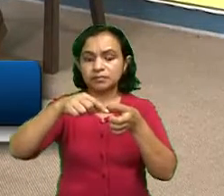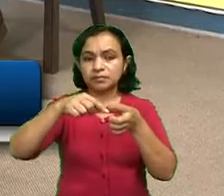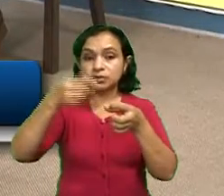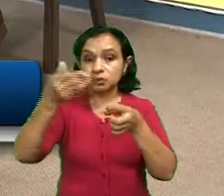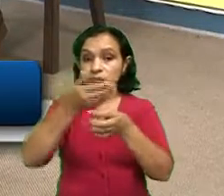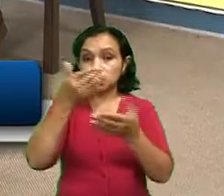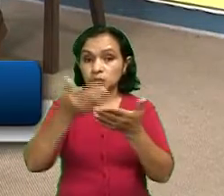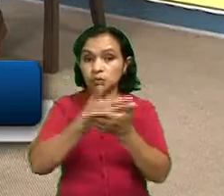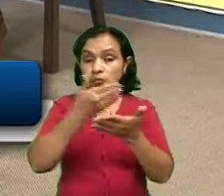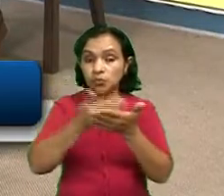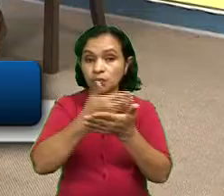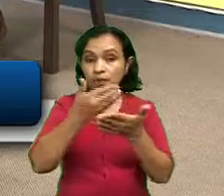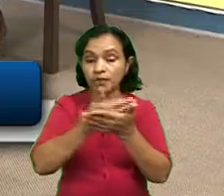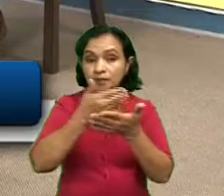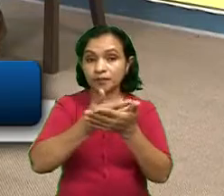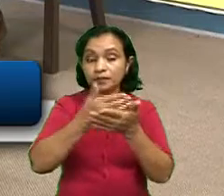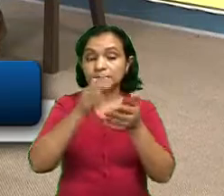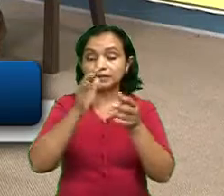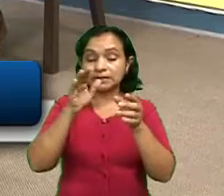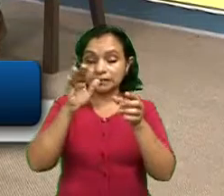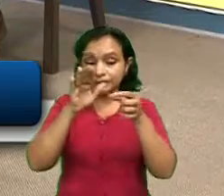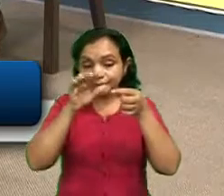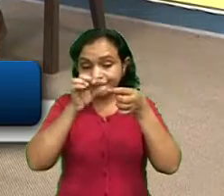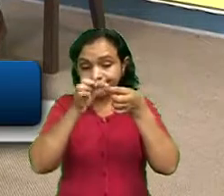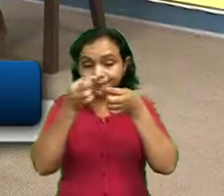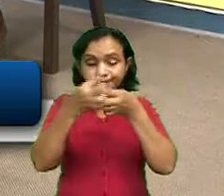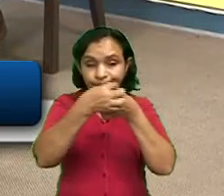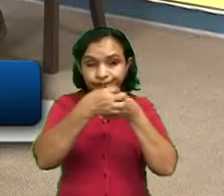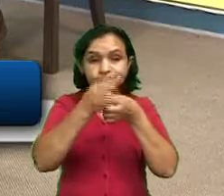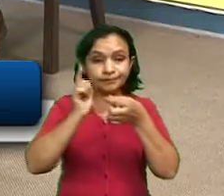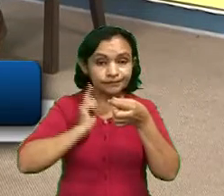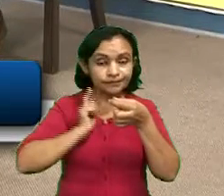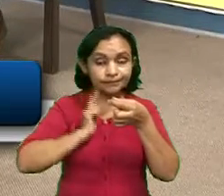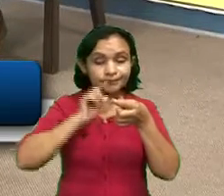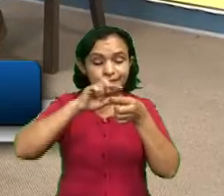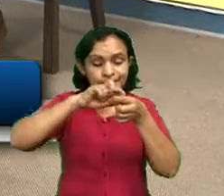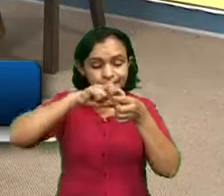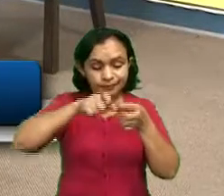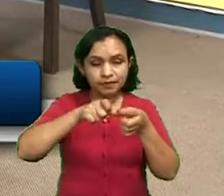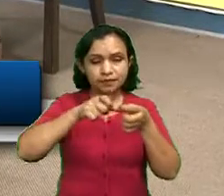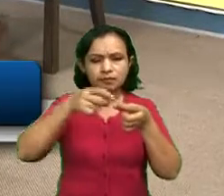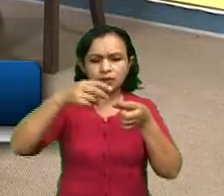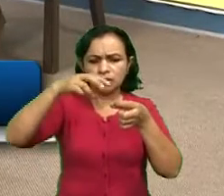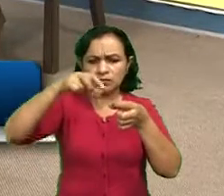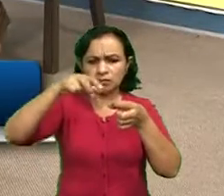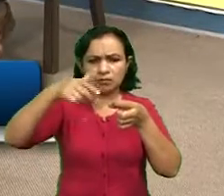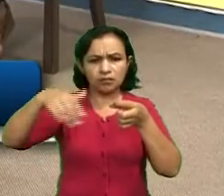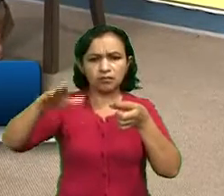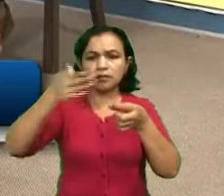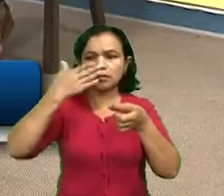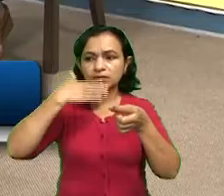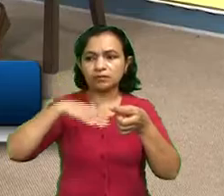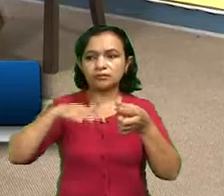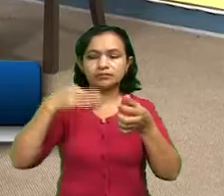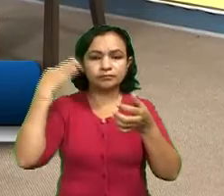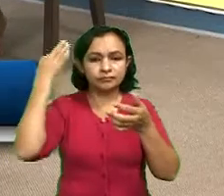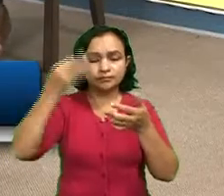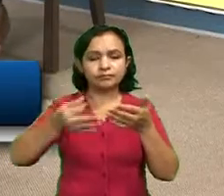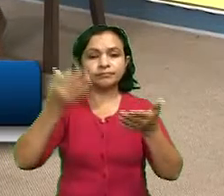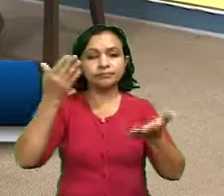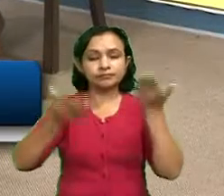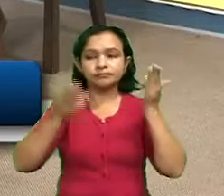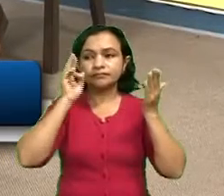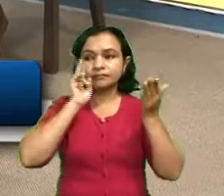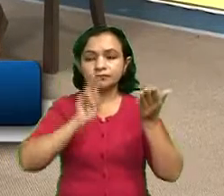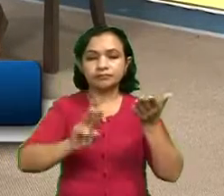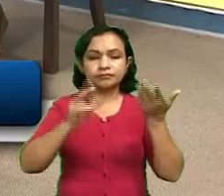nuevo y está en el sello de garantía, tiene así que sonar. Es. Sí. Ya. Eso es una de las de lo que podemos ver,